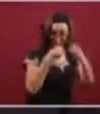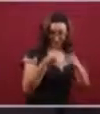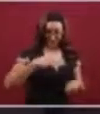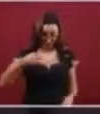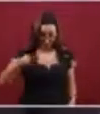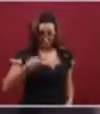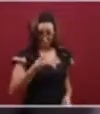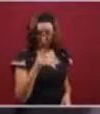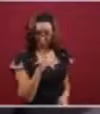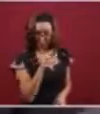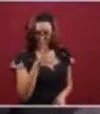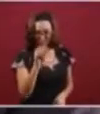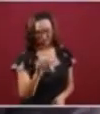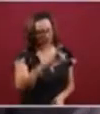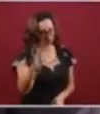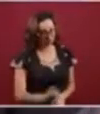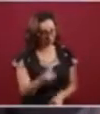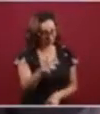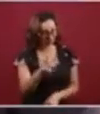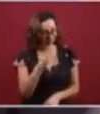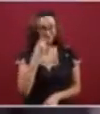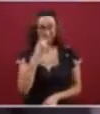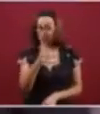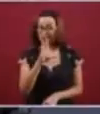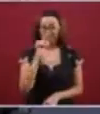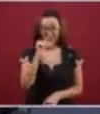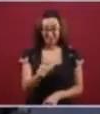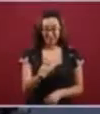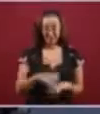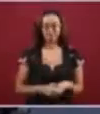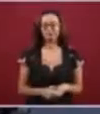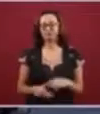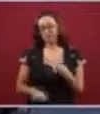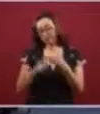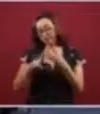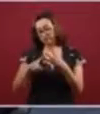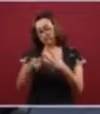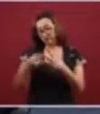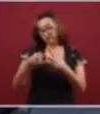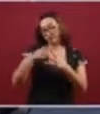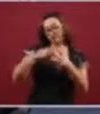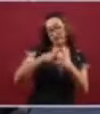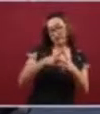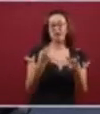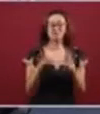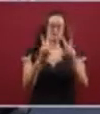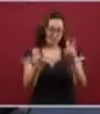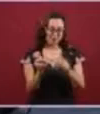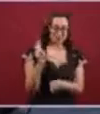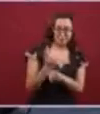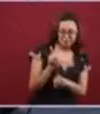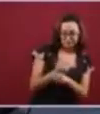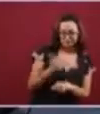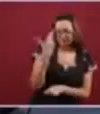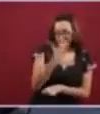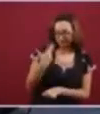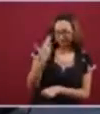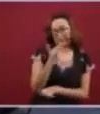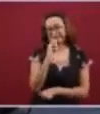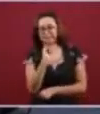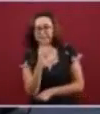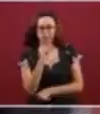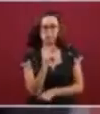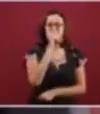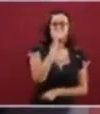eso ante nada. Y luego la primera me decías que era… Sobre lo de verificado. Lo de verificado. Es una pregunta importante